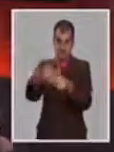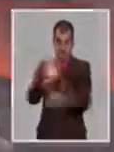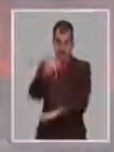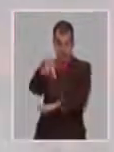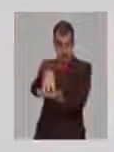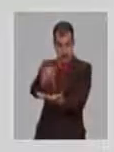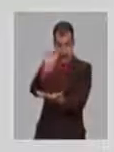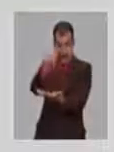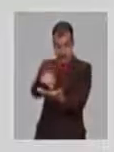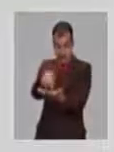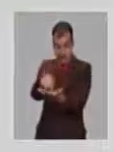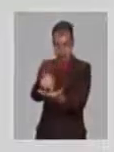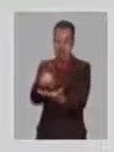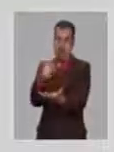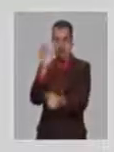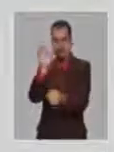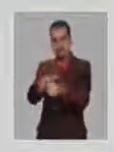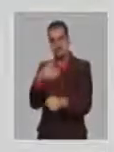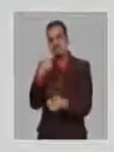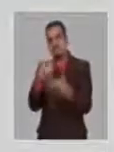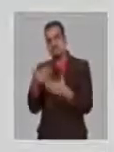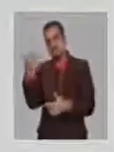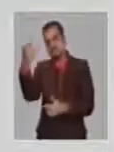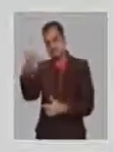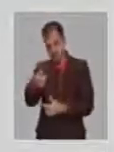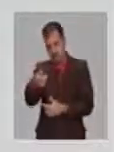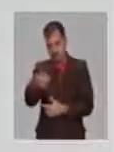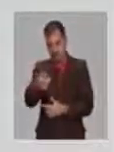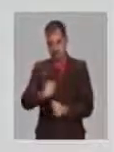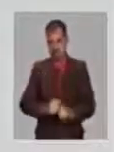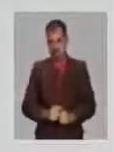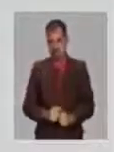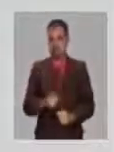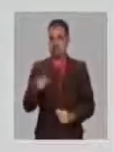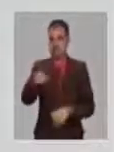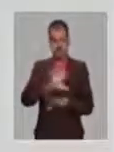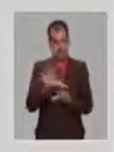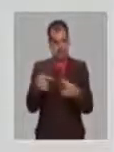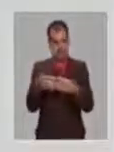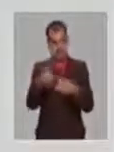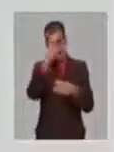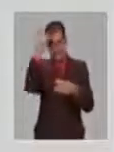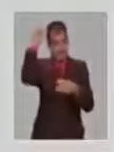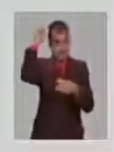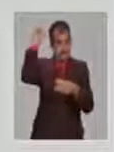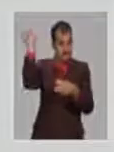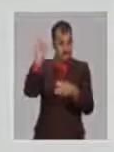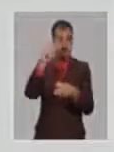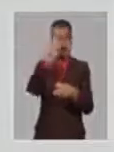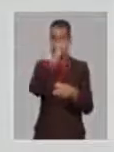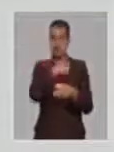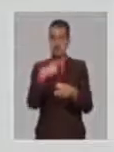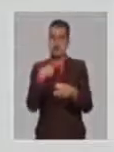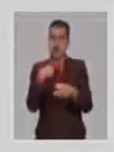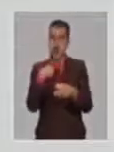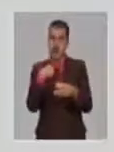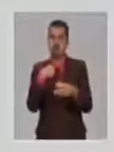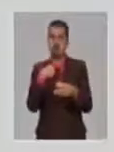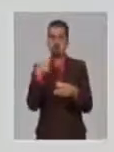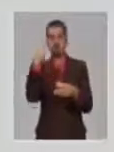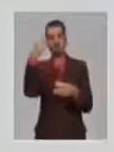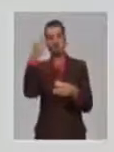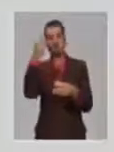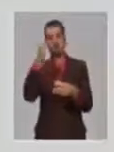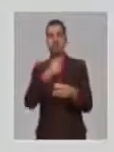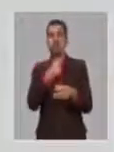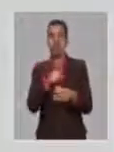sitio clínico, para recibir la vacuna. Ahí va a haber un equipo de médico, enfermera, que va a verificar estos criterios de inclusión, porque la persona puede